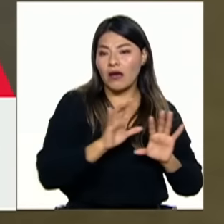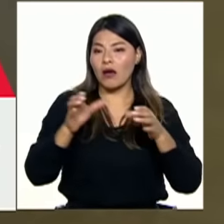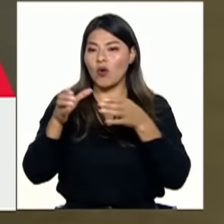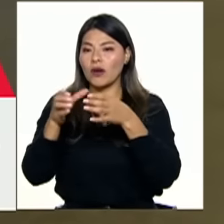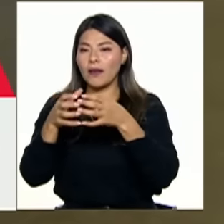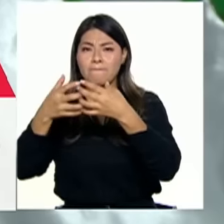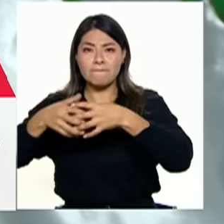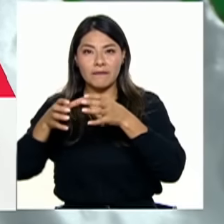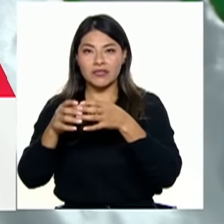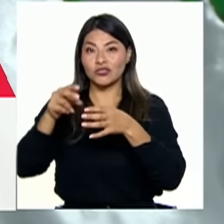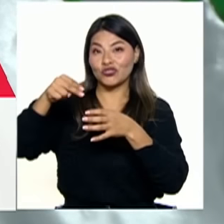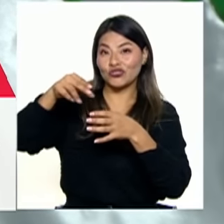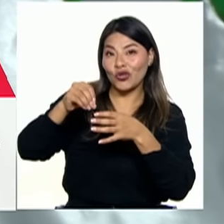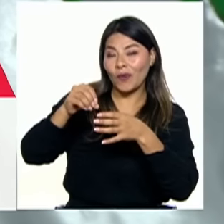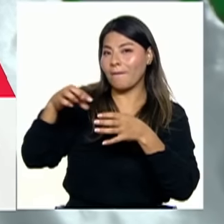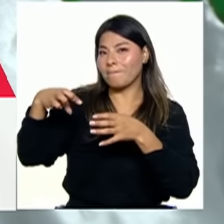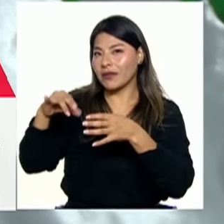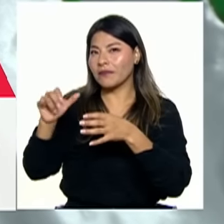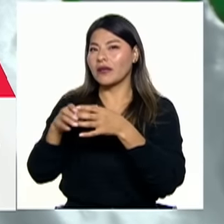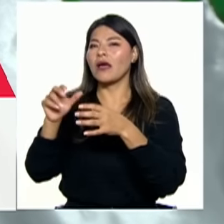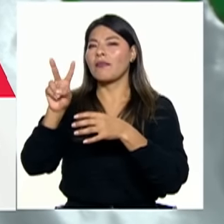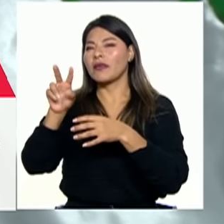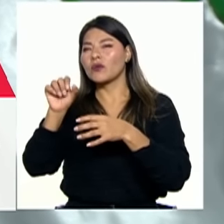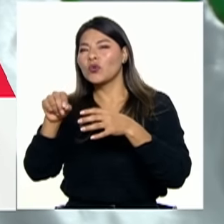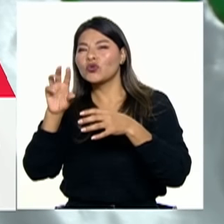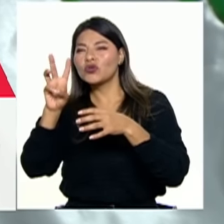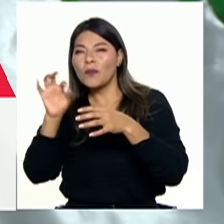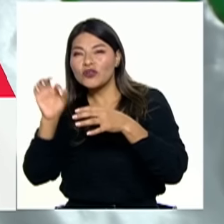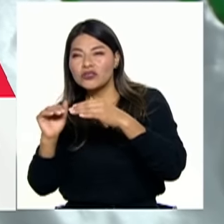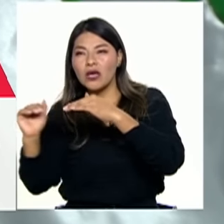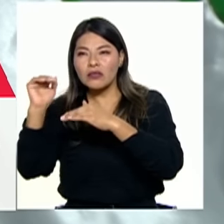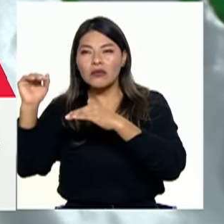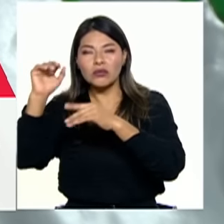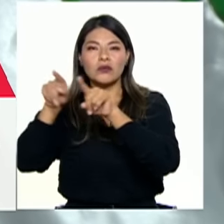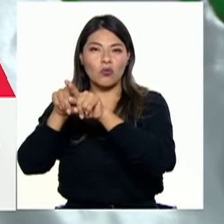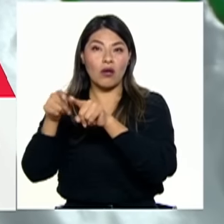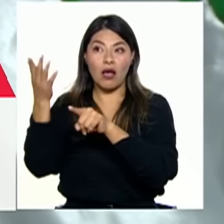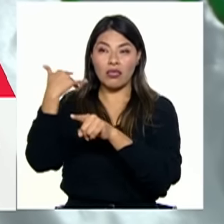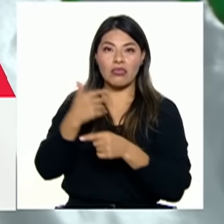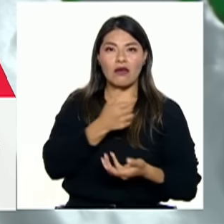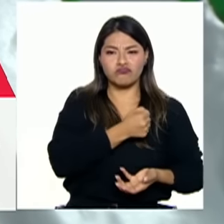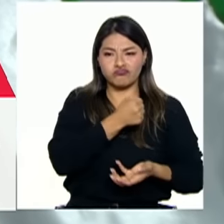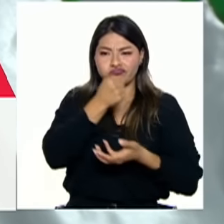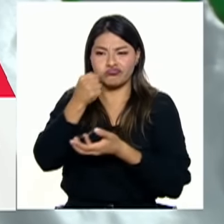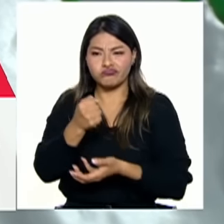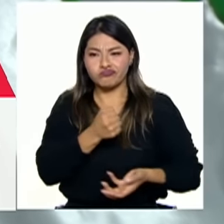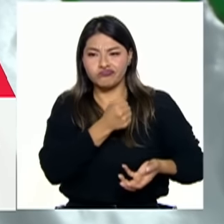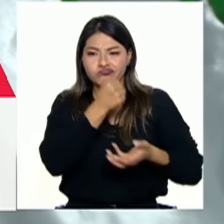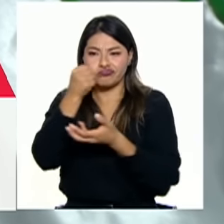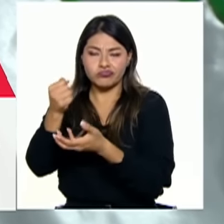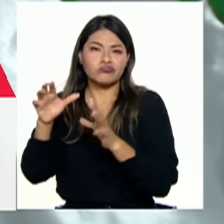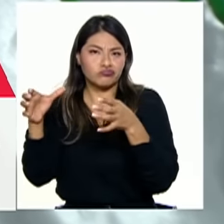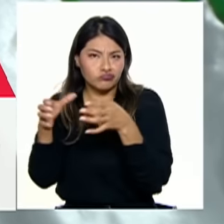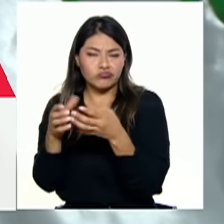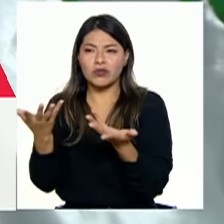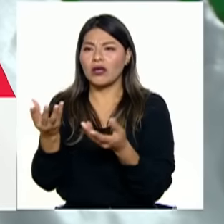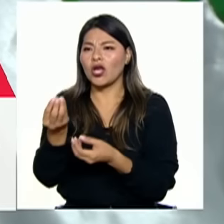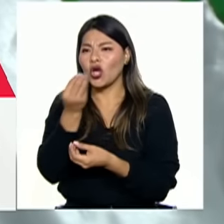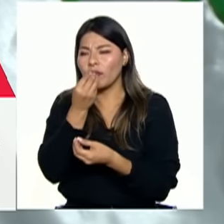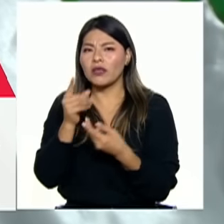un crecimiento del 2.5% gracias al aumento de las inversiones que impulsarán en los sectores como